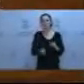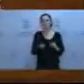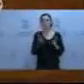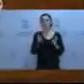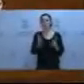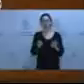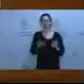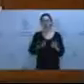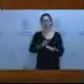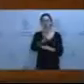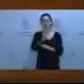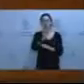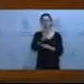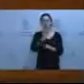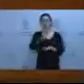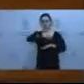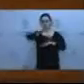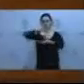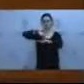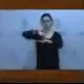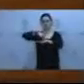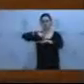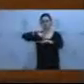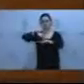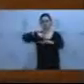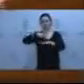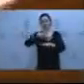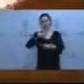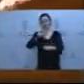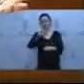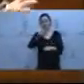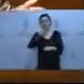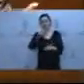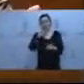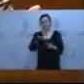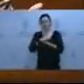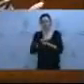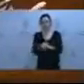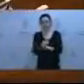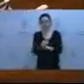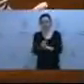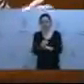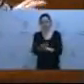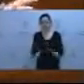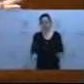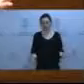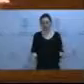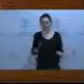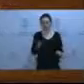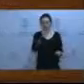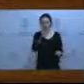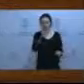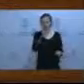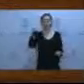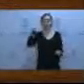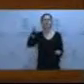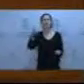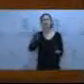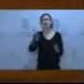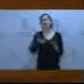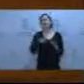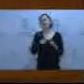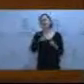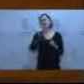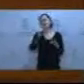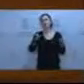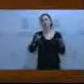financiación de las plataformas digitales. Y no nos hicieron caso, porque ustedes, los comunistas y un partido que